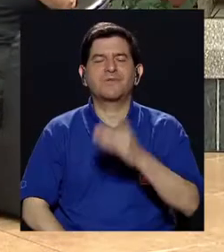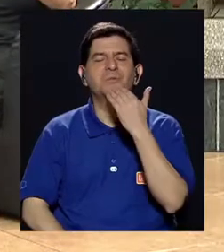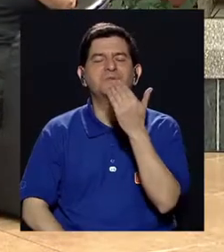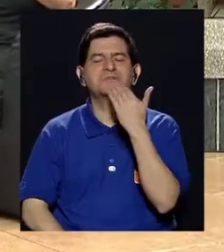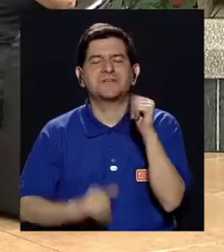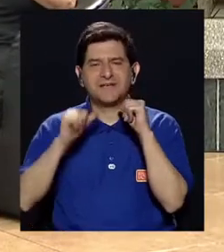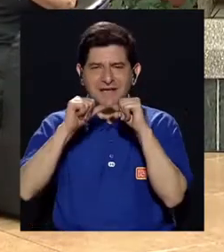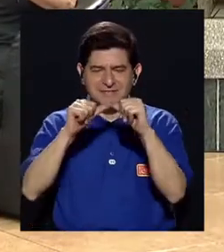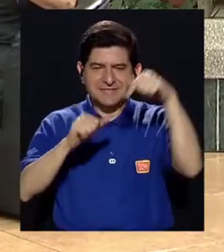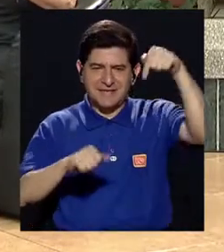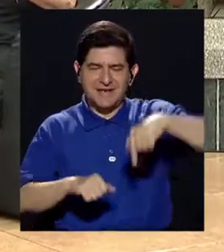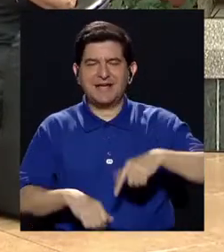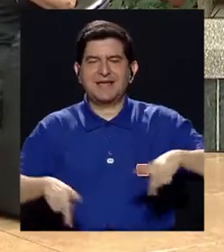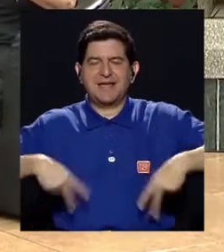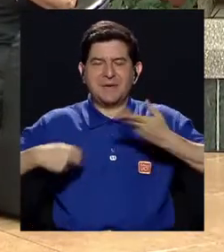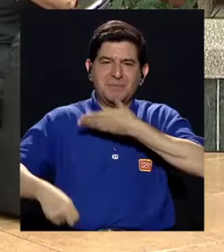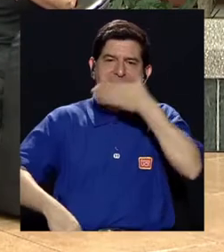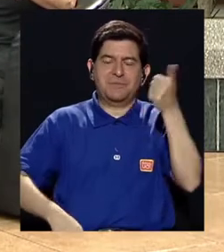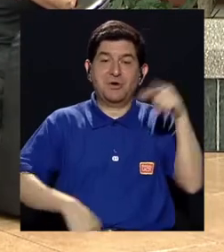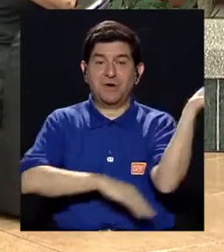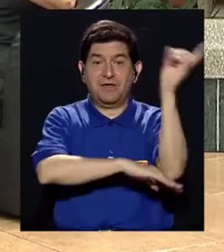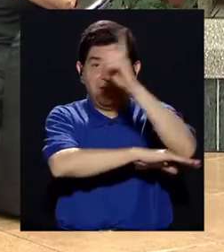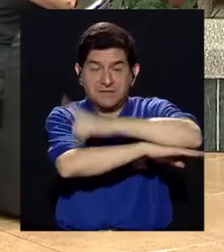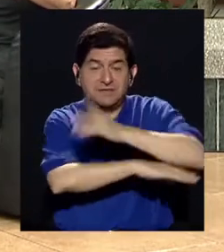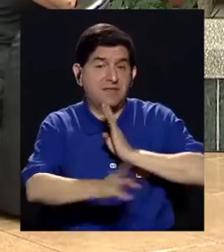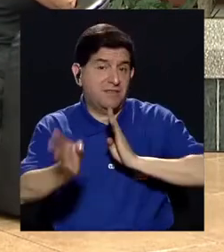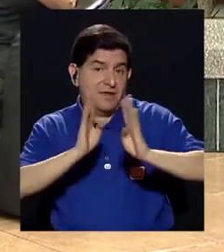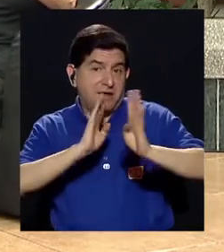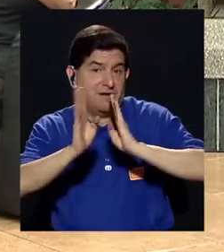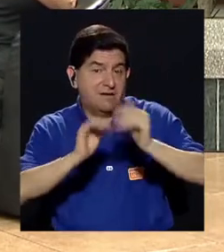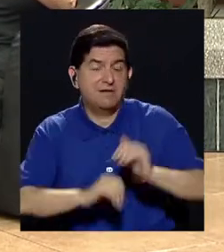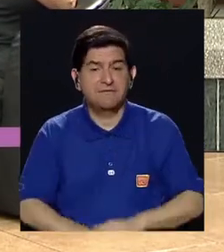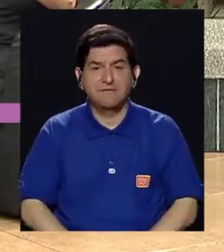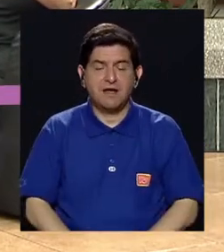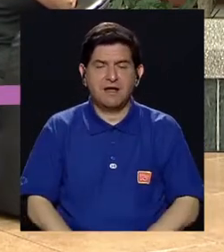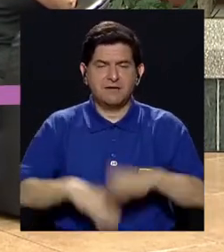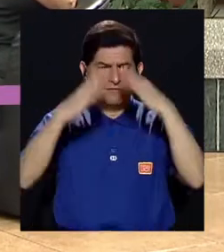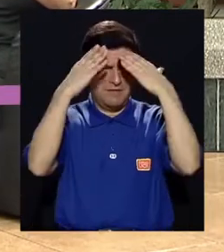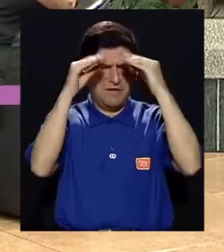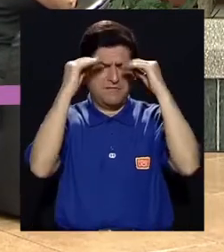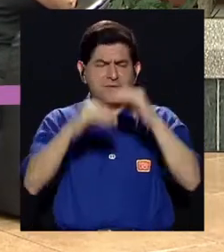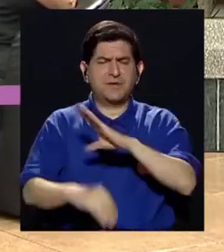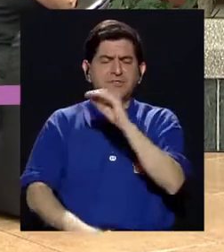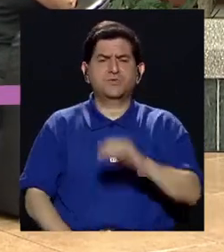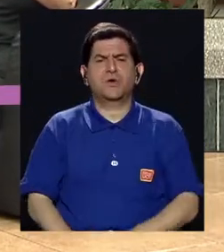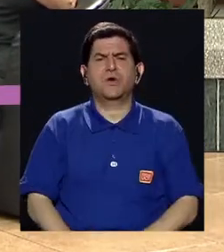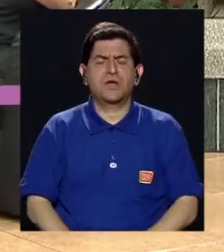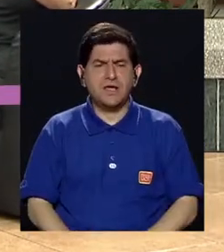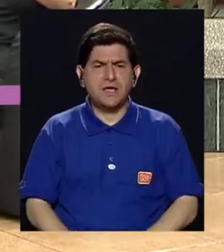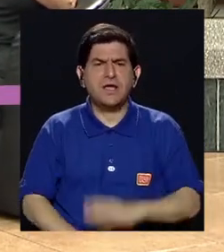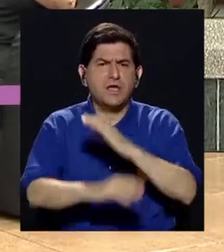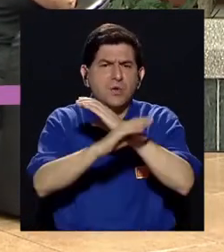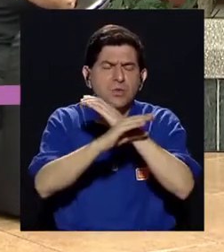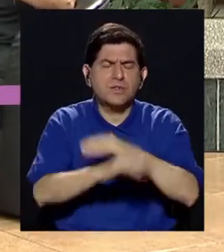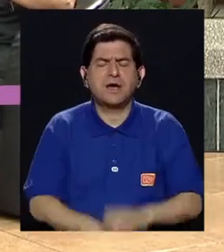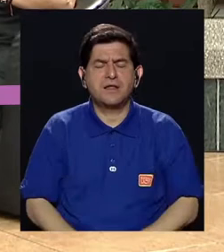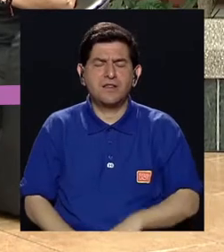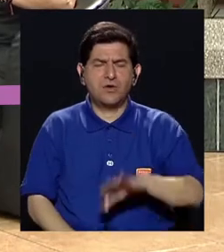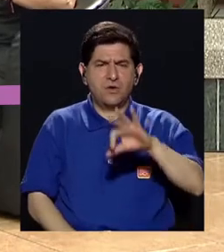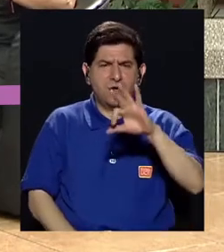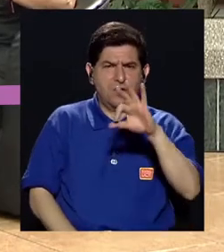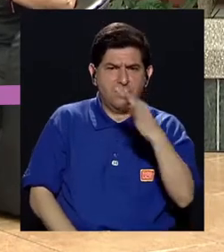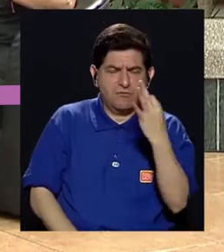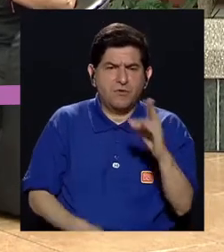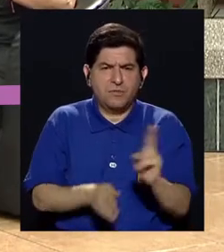Gracias por continuar con nosotros en Vivir Mejor. El día de hoy conversando acerca de información y cuidados de métodos anticonceptivos. Para ello